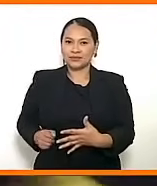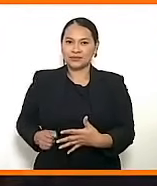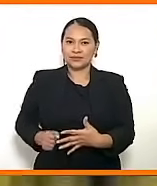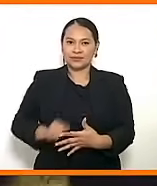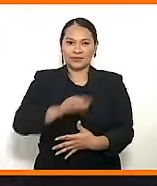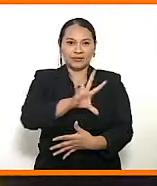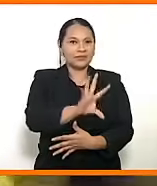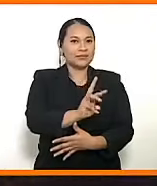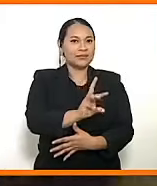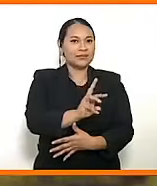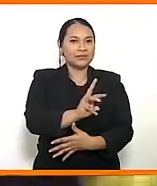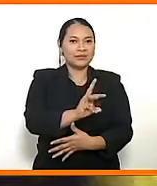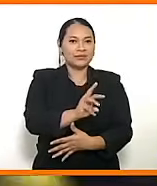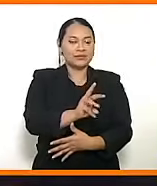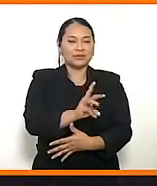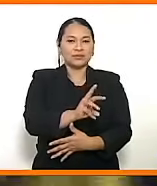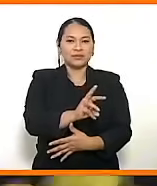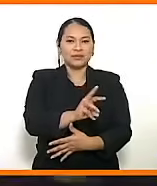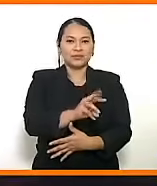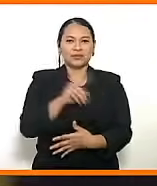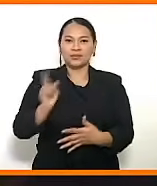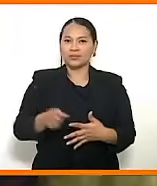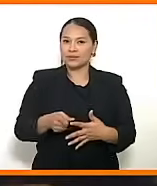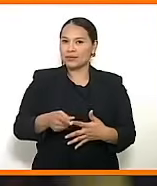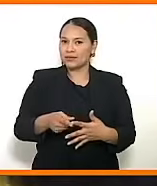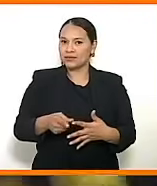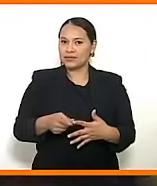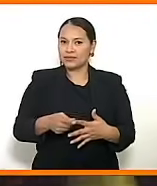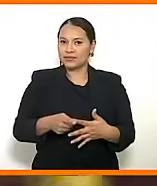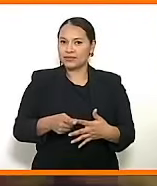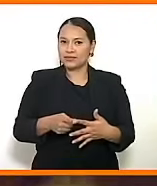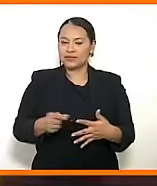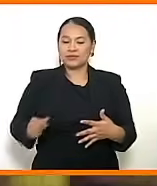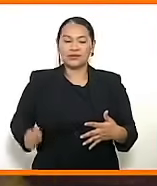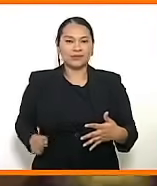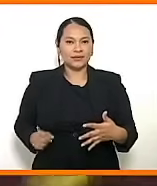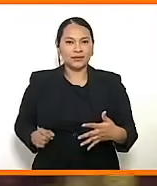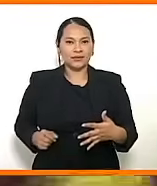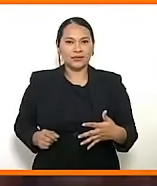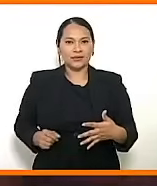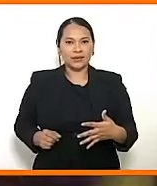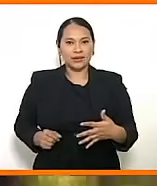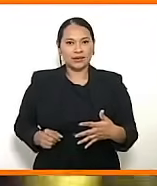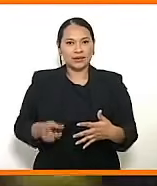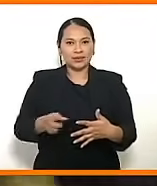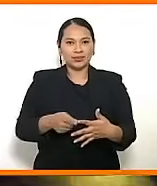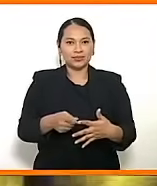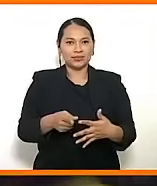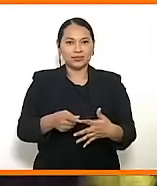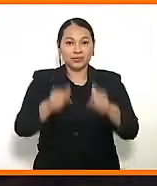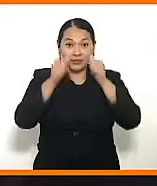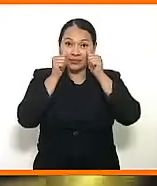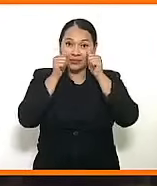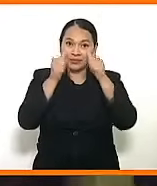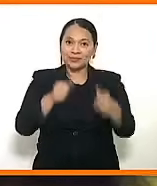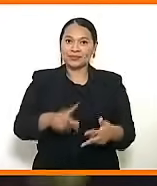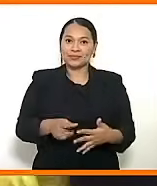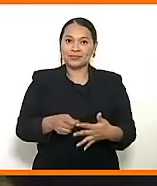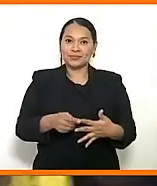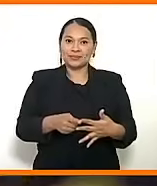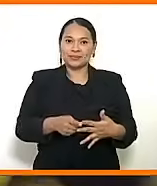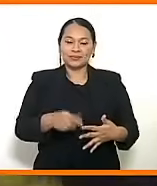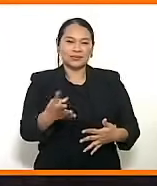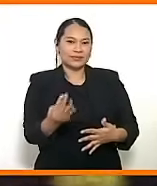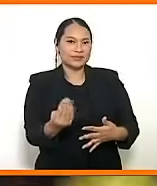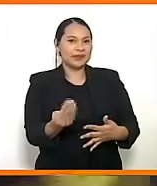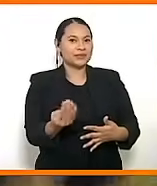16. Suerte porque el segundo número seleccionado en Loto Super Premio es, atentos, 14.